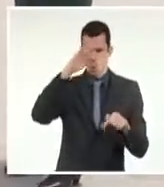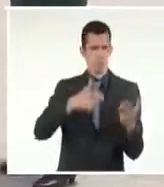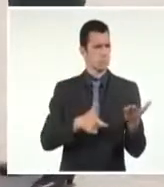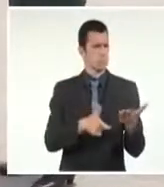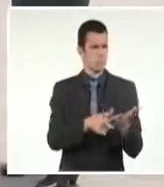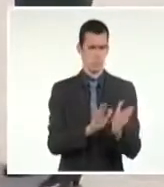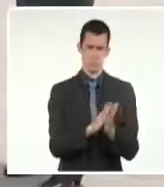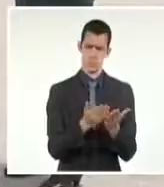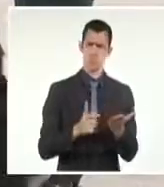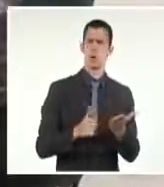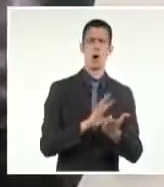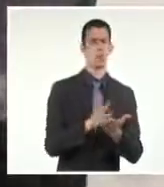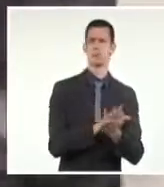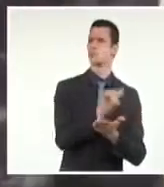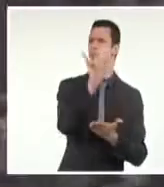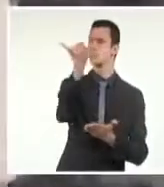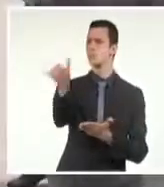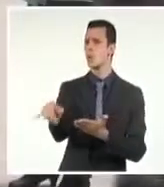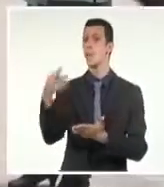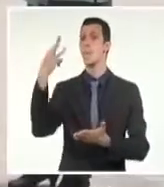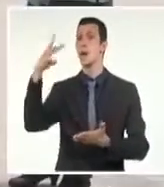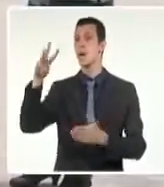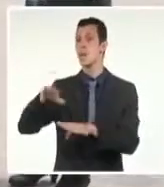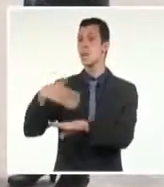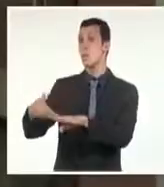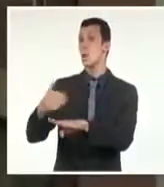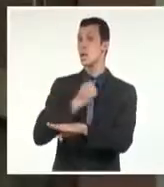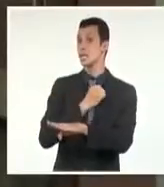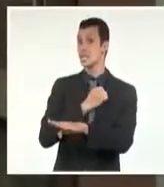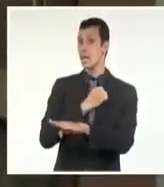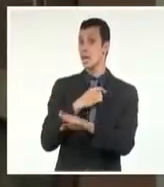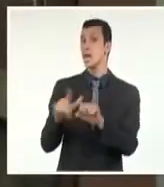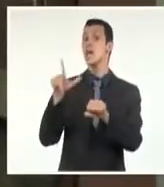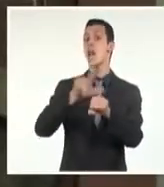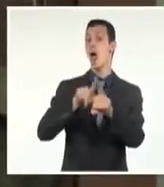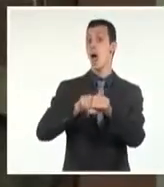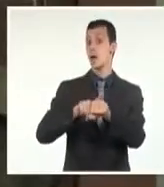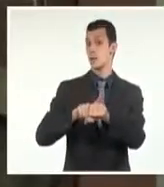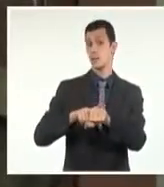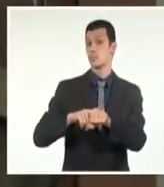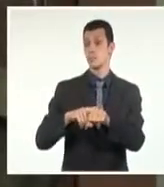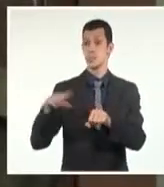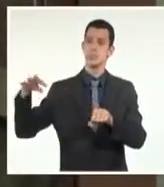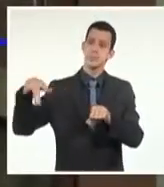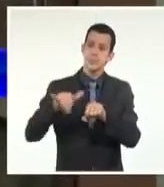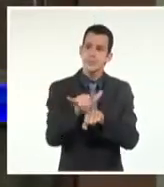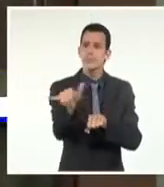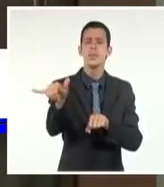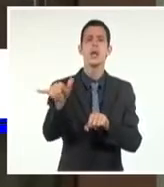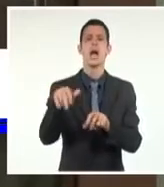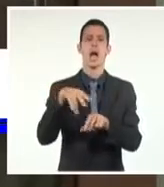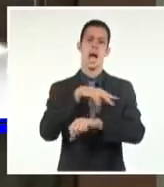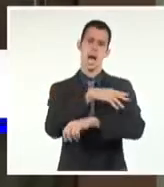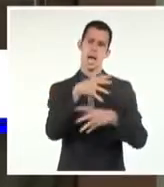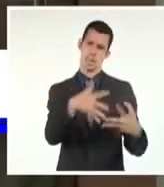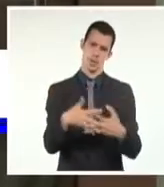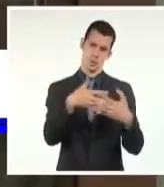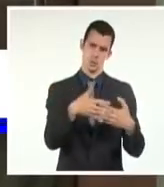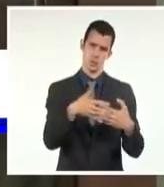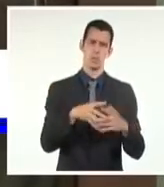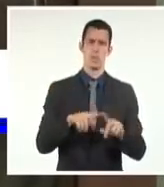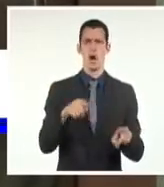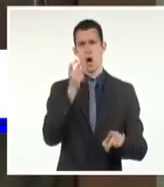con el propósito de ingresar a los estados unidos con esta operación en el año 2021 se han realizado un total de